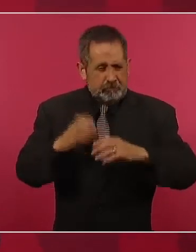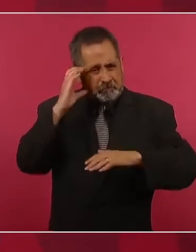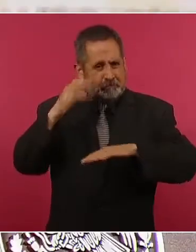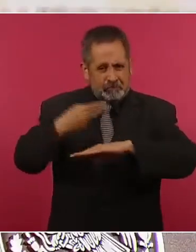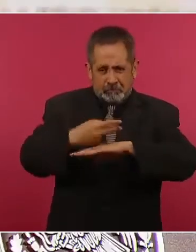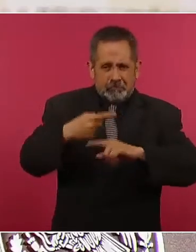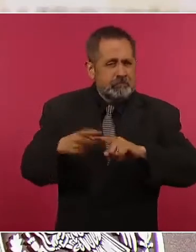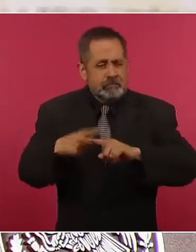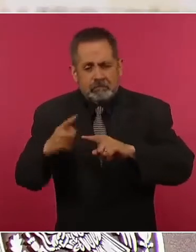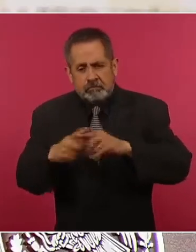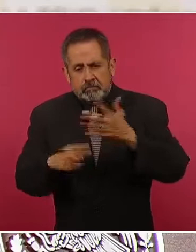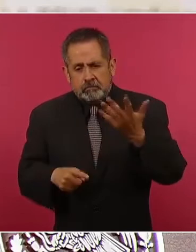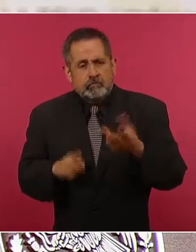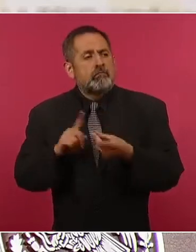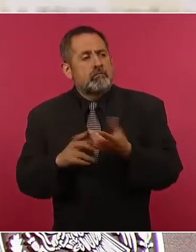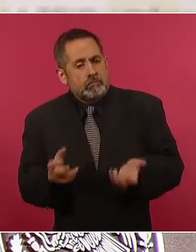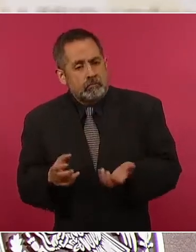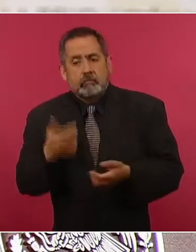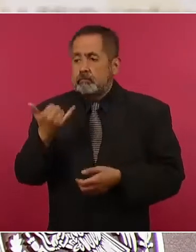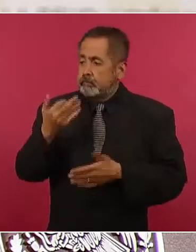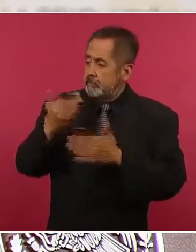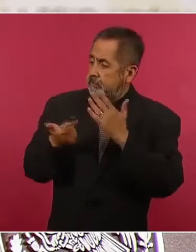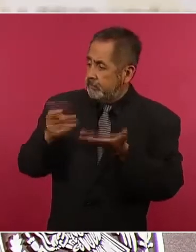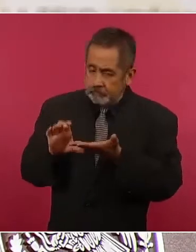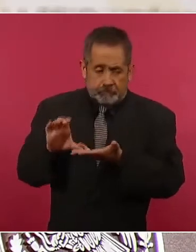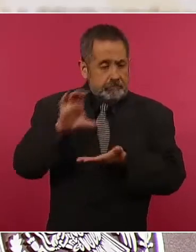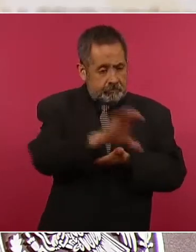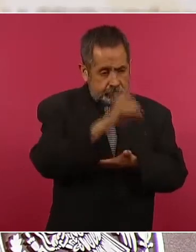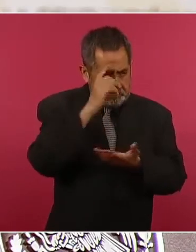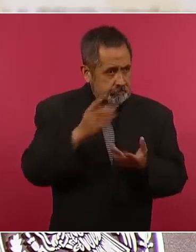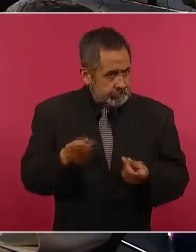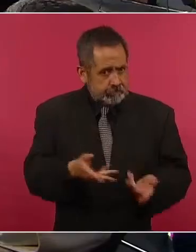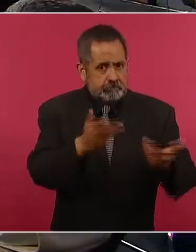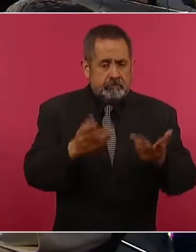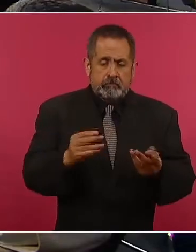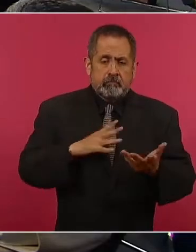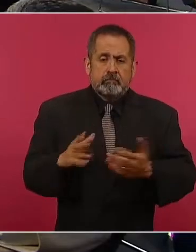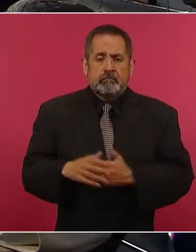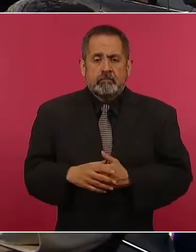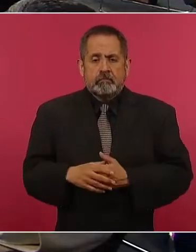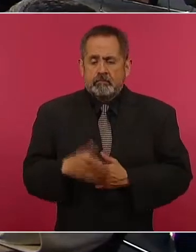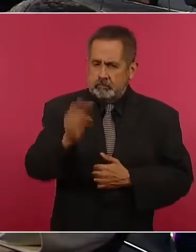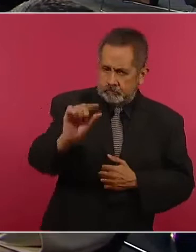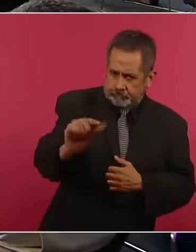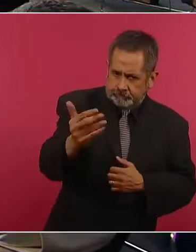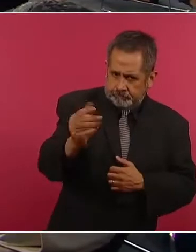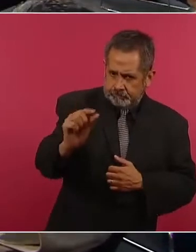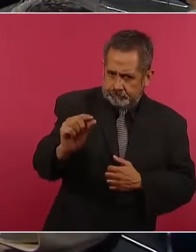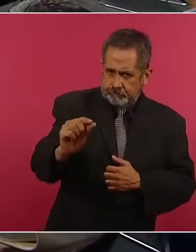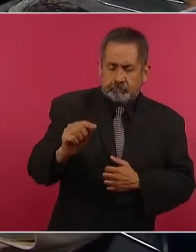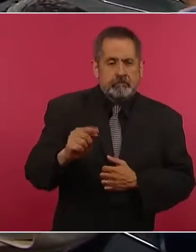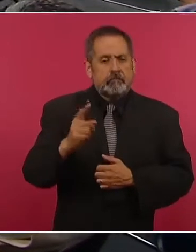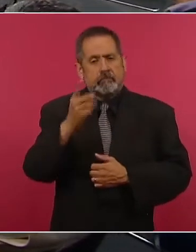y todo el gasto de operación. Ajá, presidente. Entonces, pero permíteme, es que es